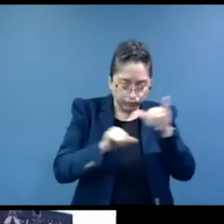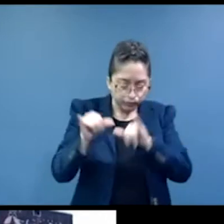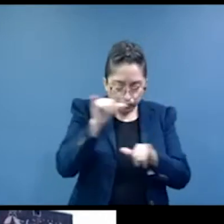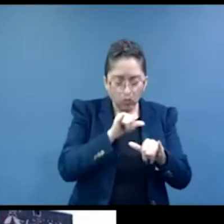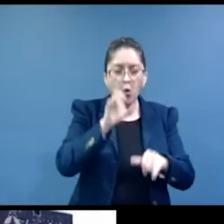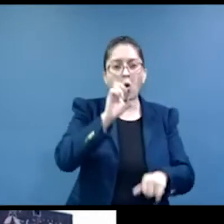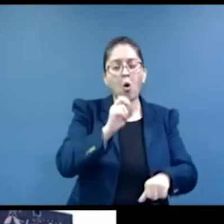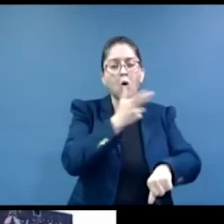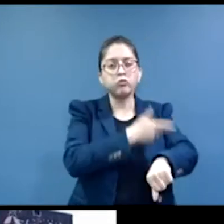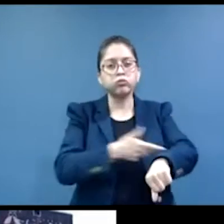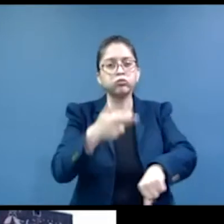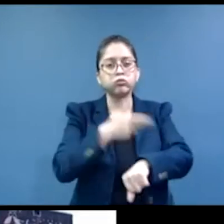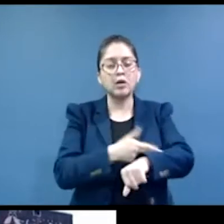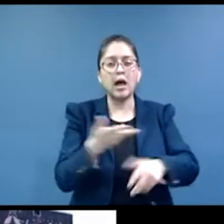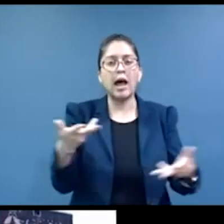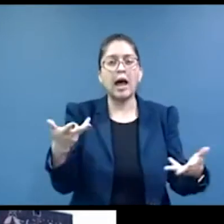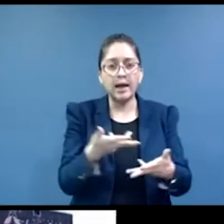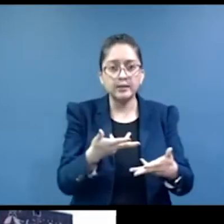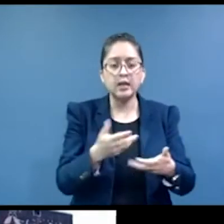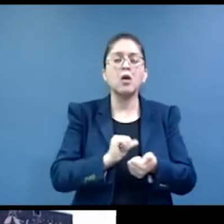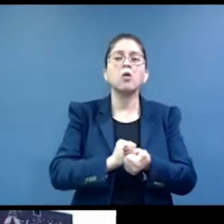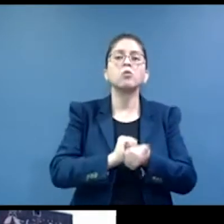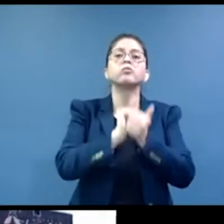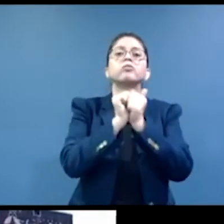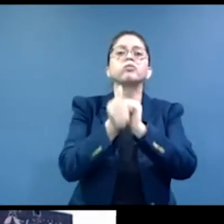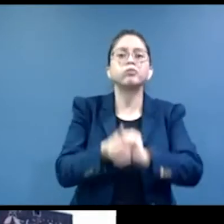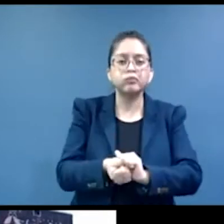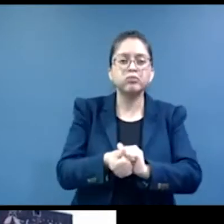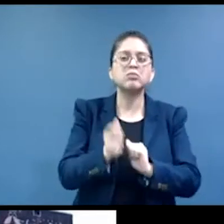se realizan. Y esto produce, por una parte,